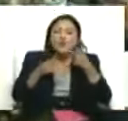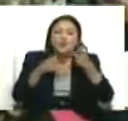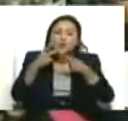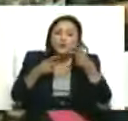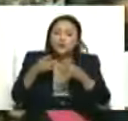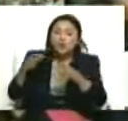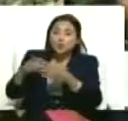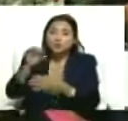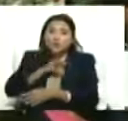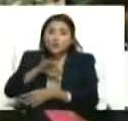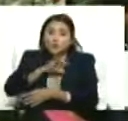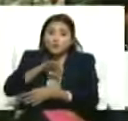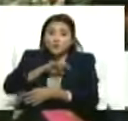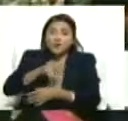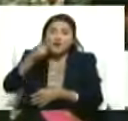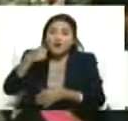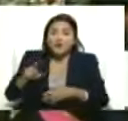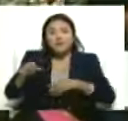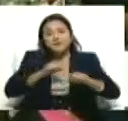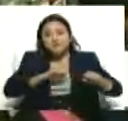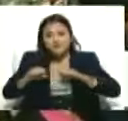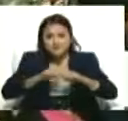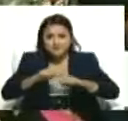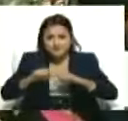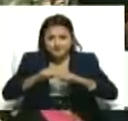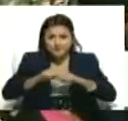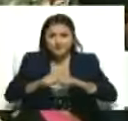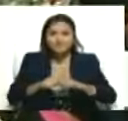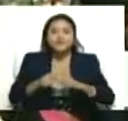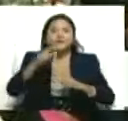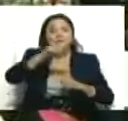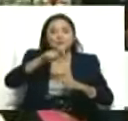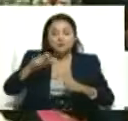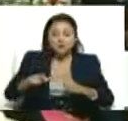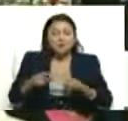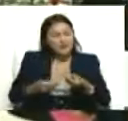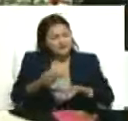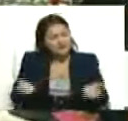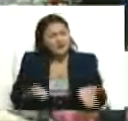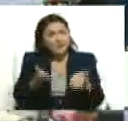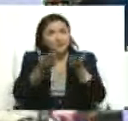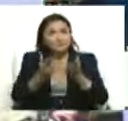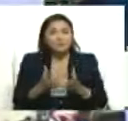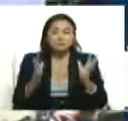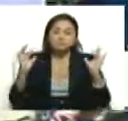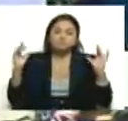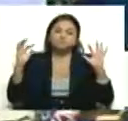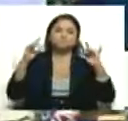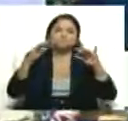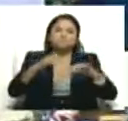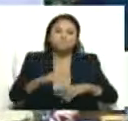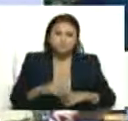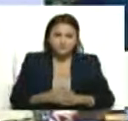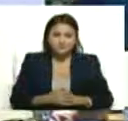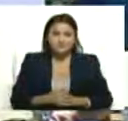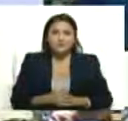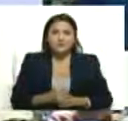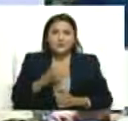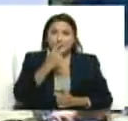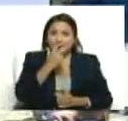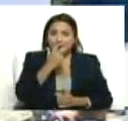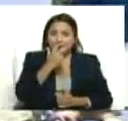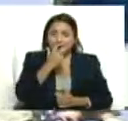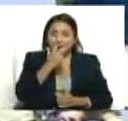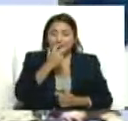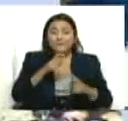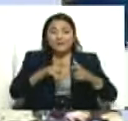sociales, tienen su forma de mover a la gente. Hagámoslo. Hagámoslo. Mientras más masa, más masa morra. Más masa morra. Y que